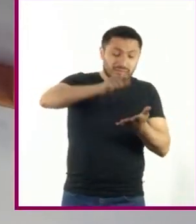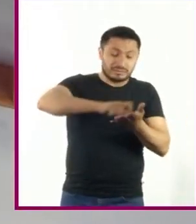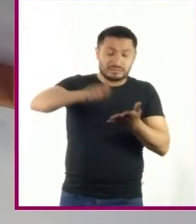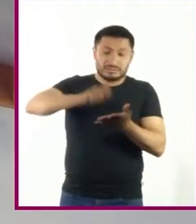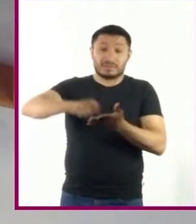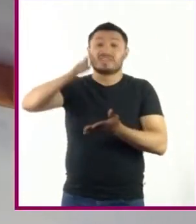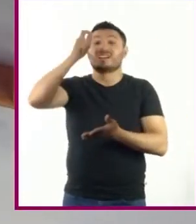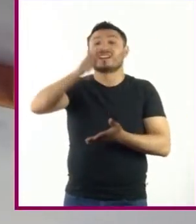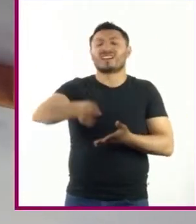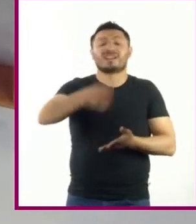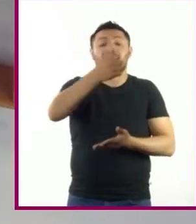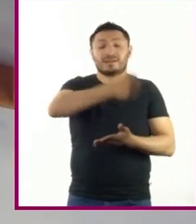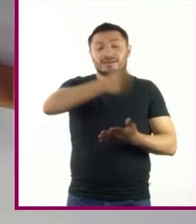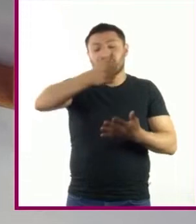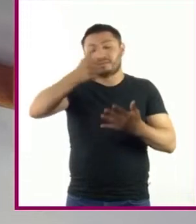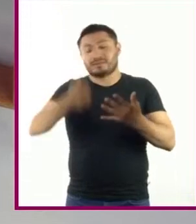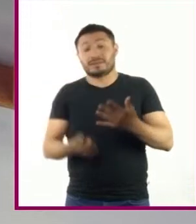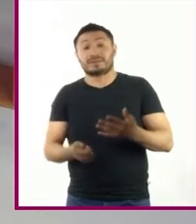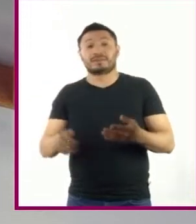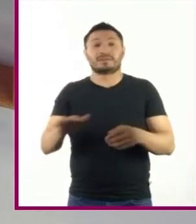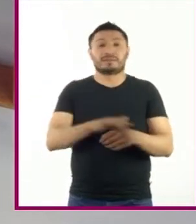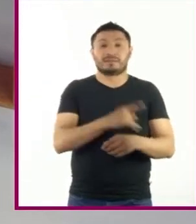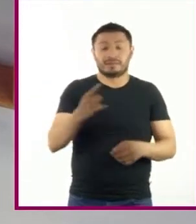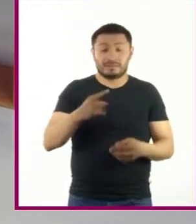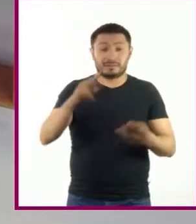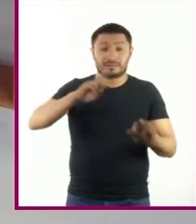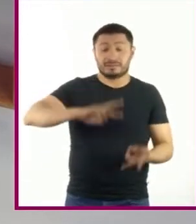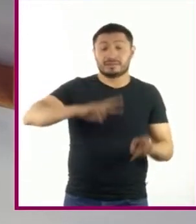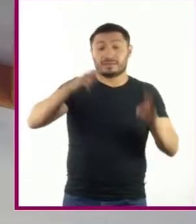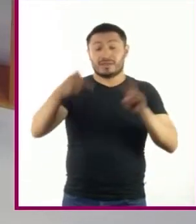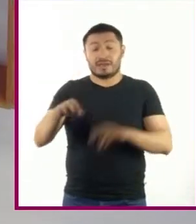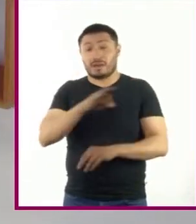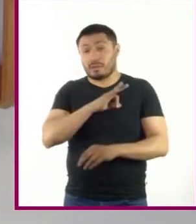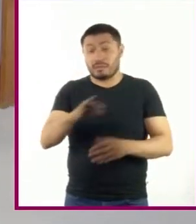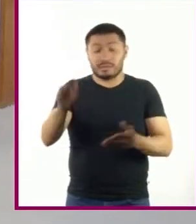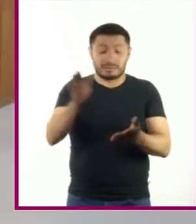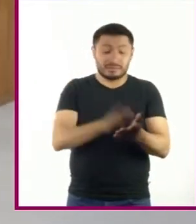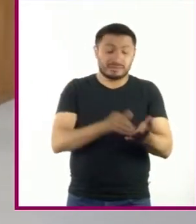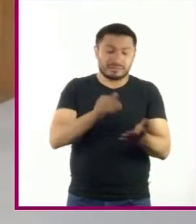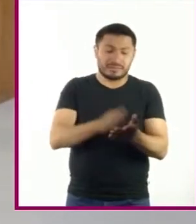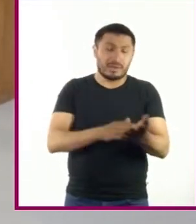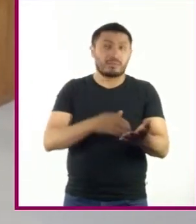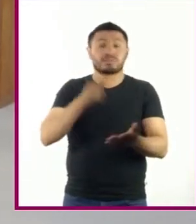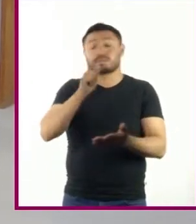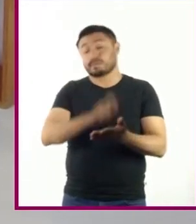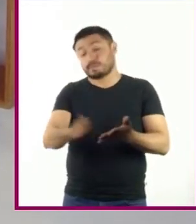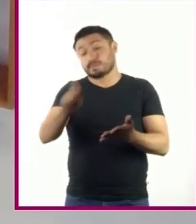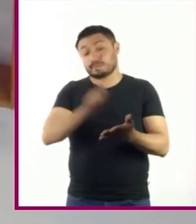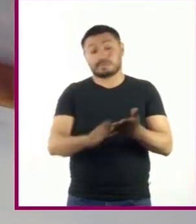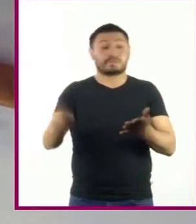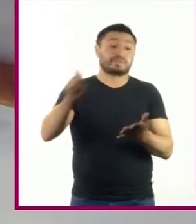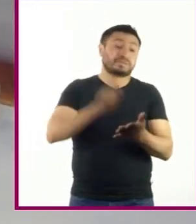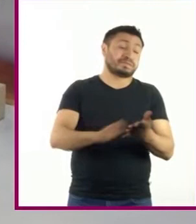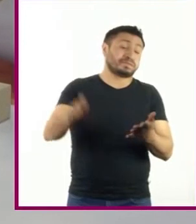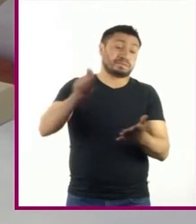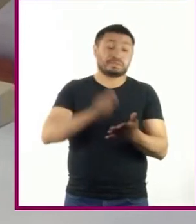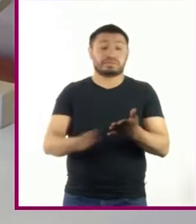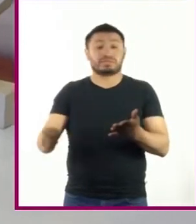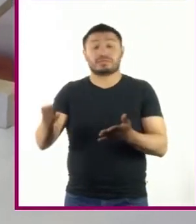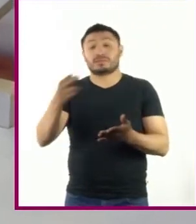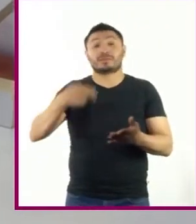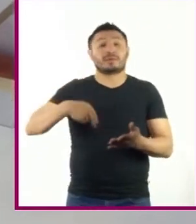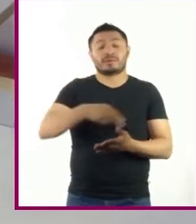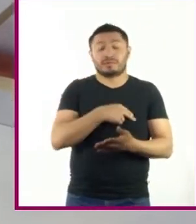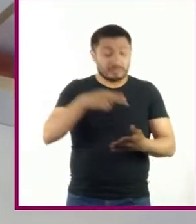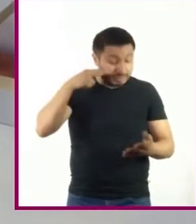decir cada una, porque de lo contrario nos pueden regresar una hoja llena de rayones a los que no vamos a